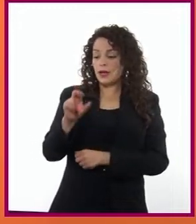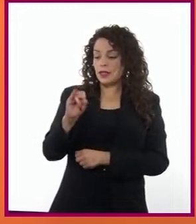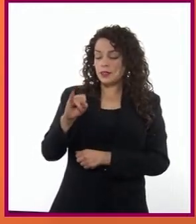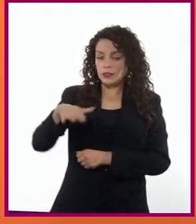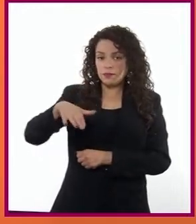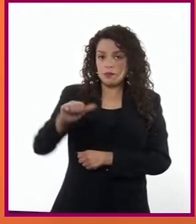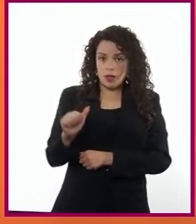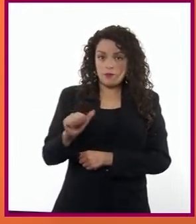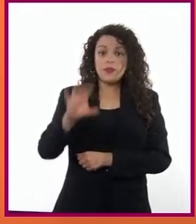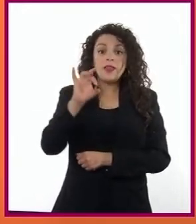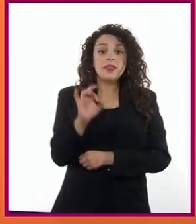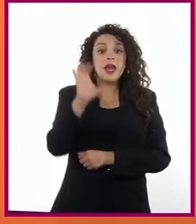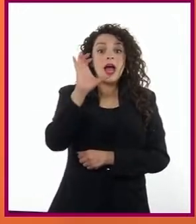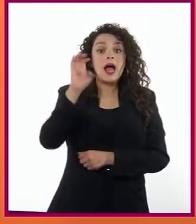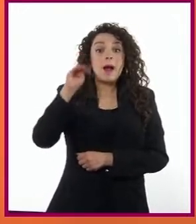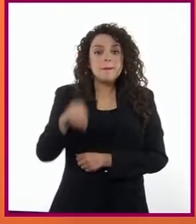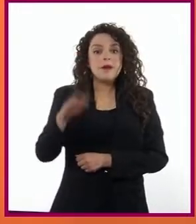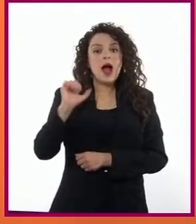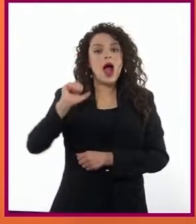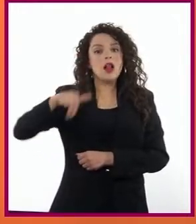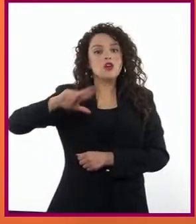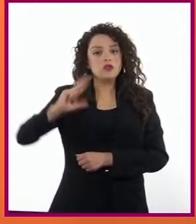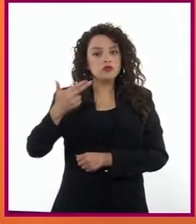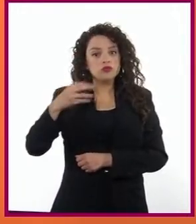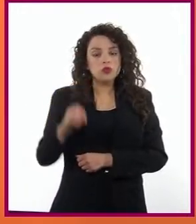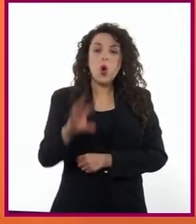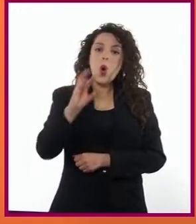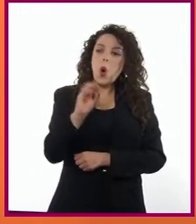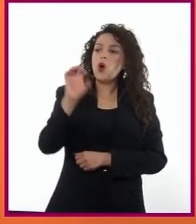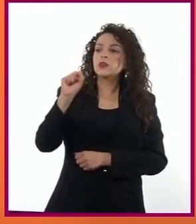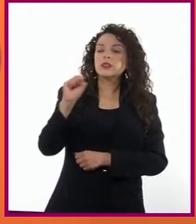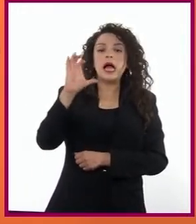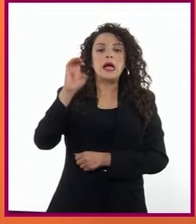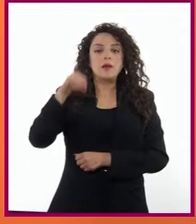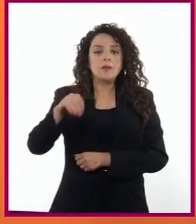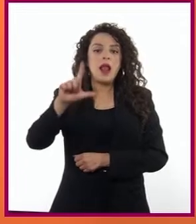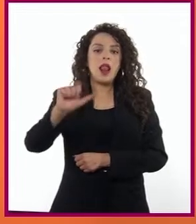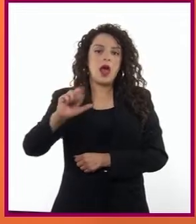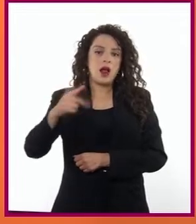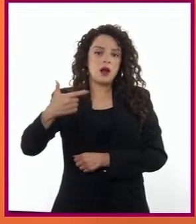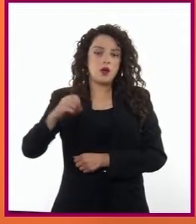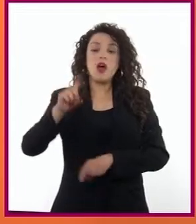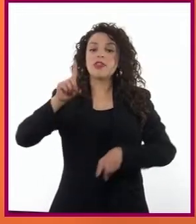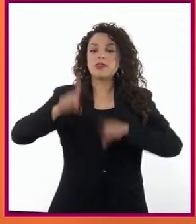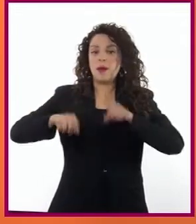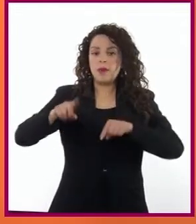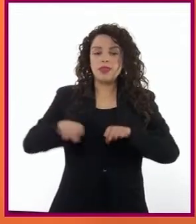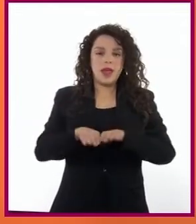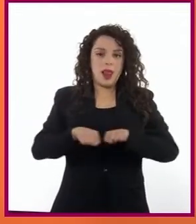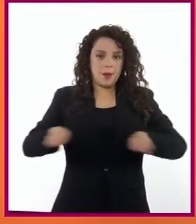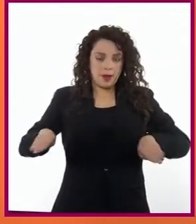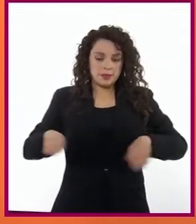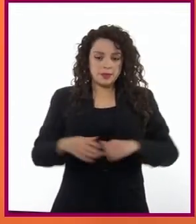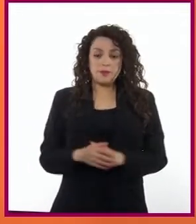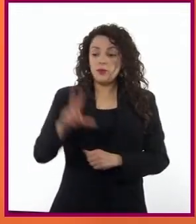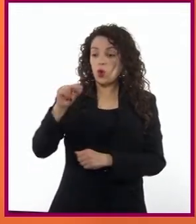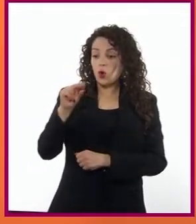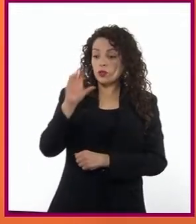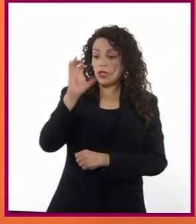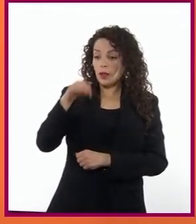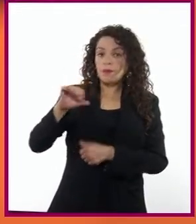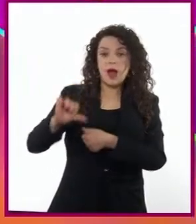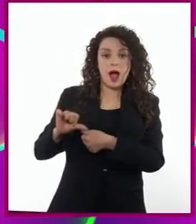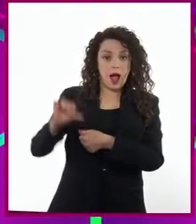presenta 30 centímetros de ancho por 60 centímetros de largo en su base y 80 centímetros de